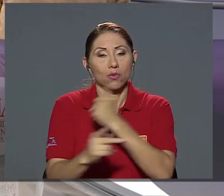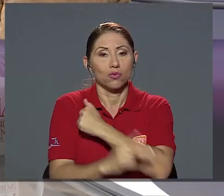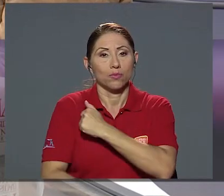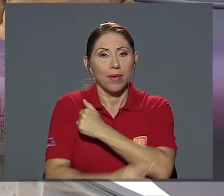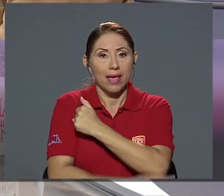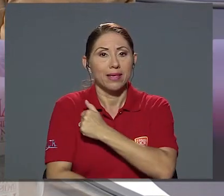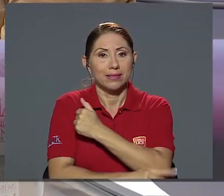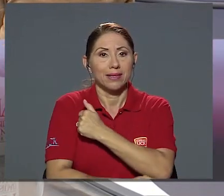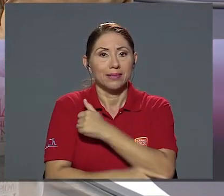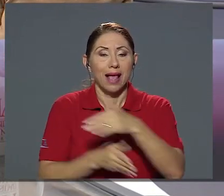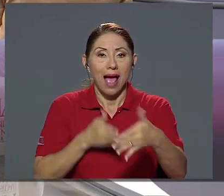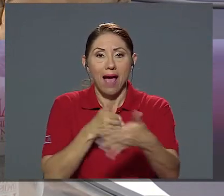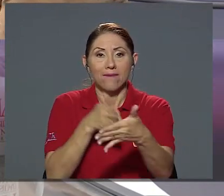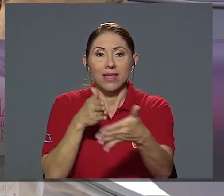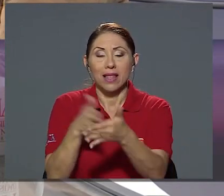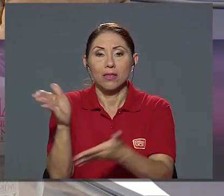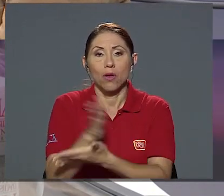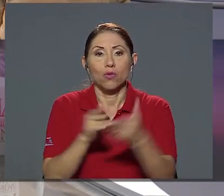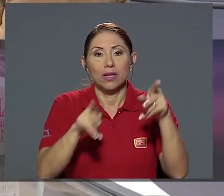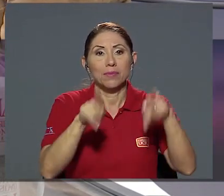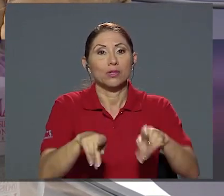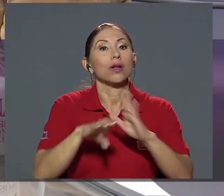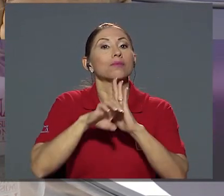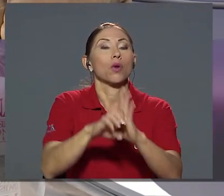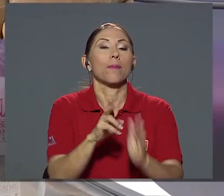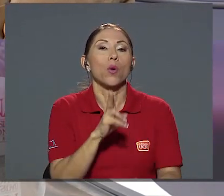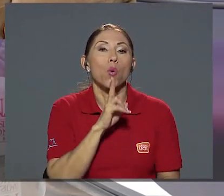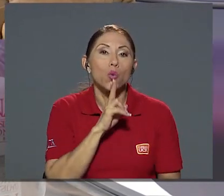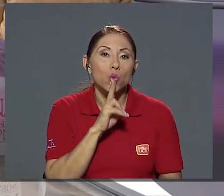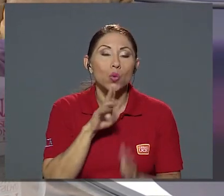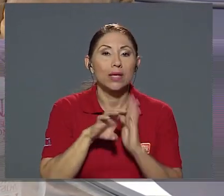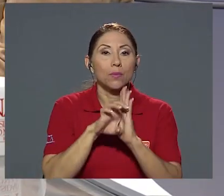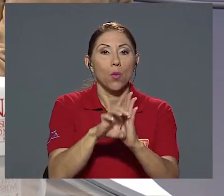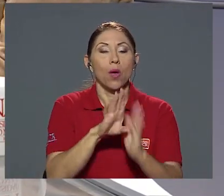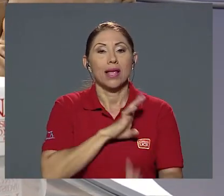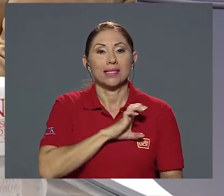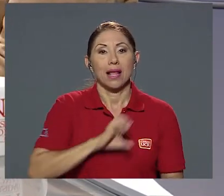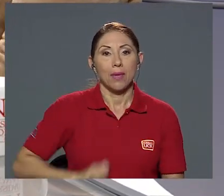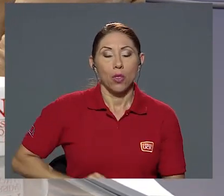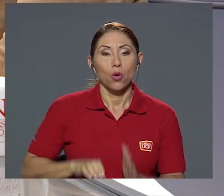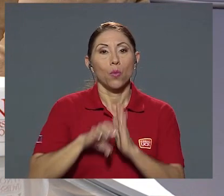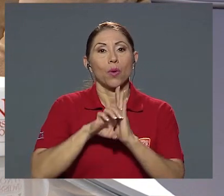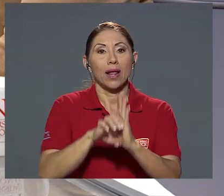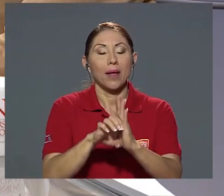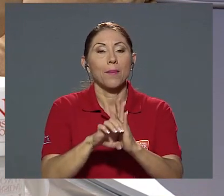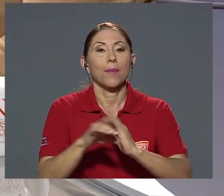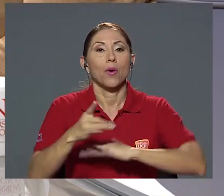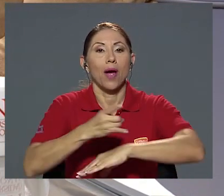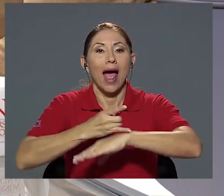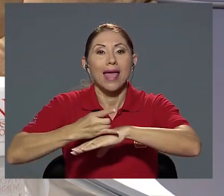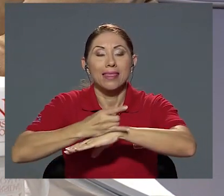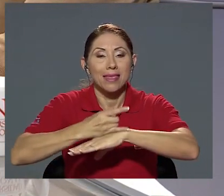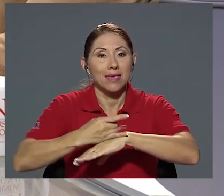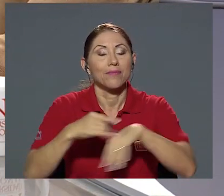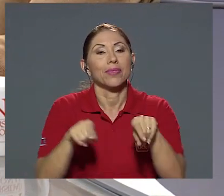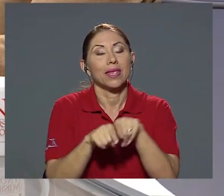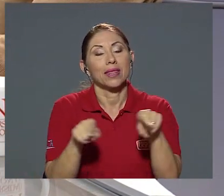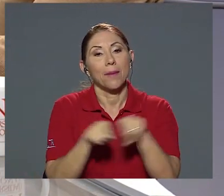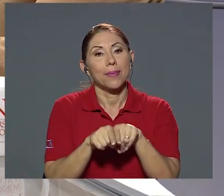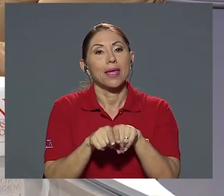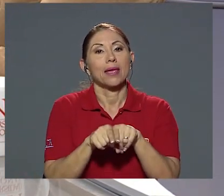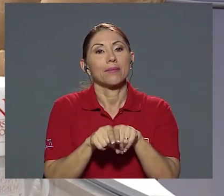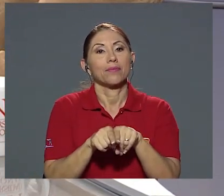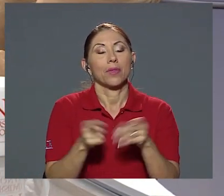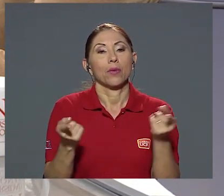algunas personas de algunos países, como el caso de Honduras, el caso de El Salvador, el caso de Haití, y también el